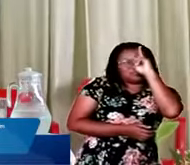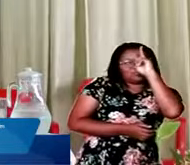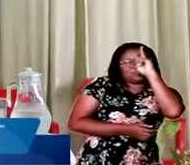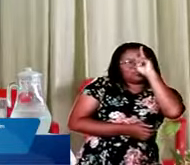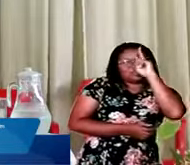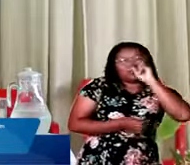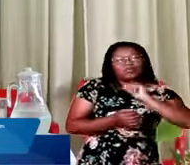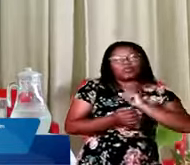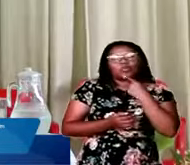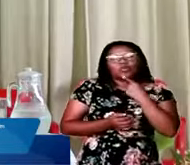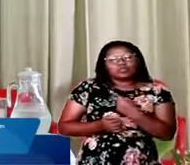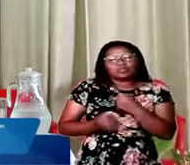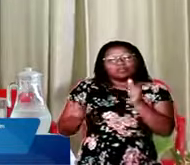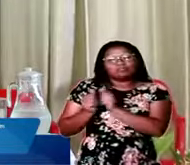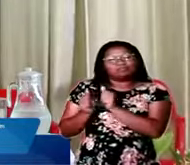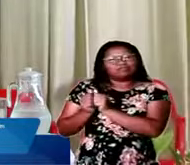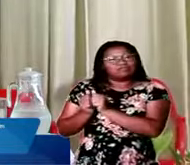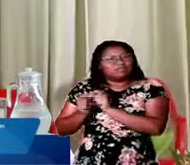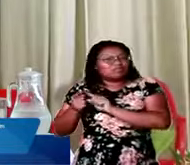porque ellos,